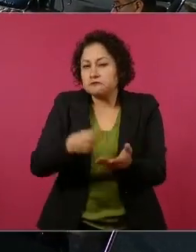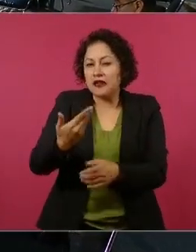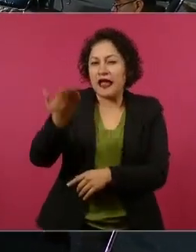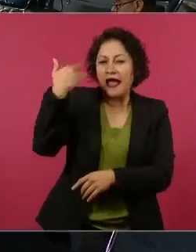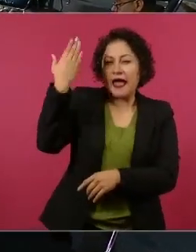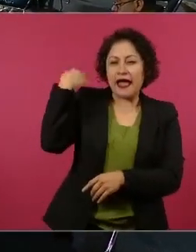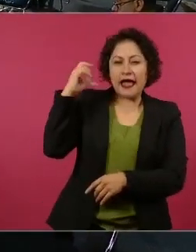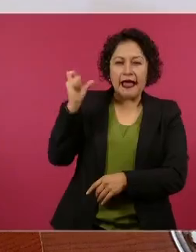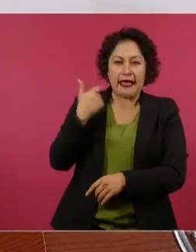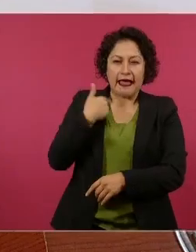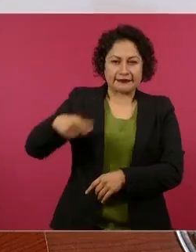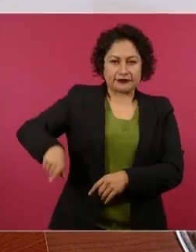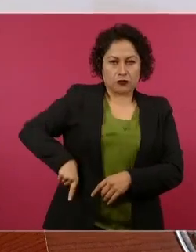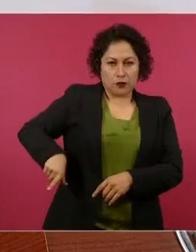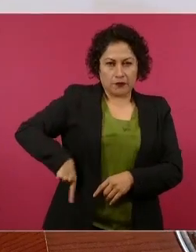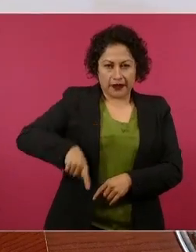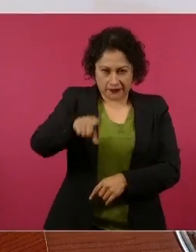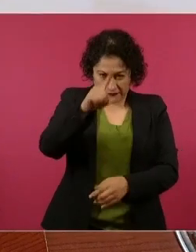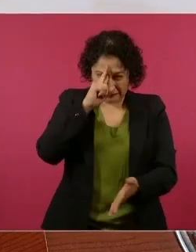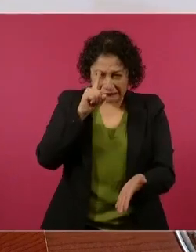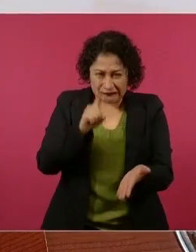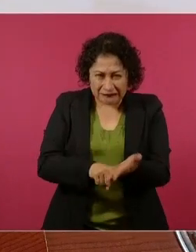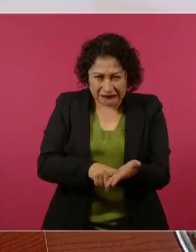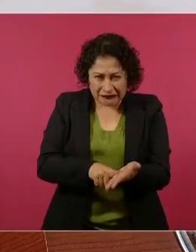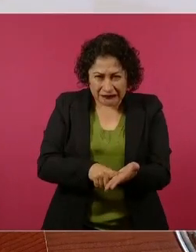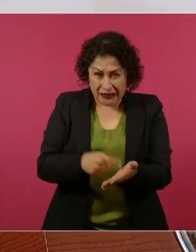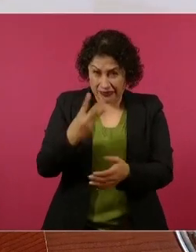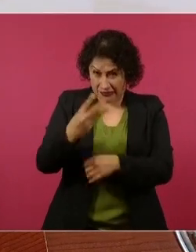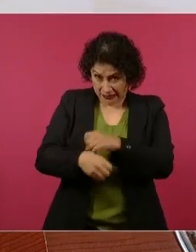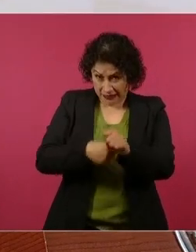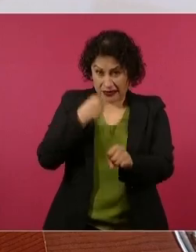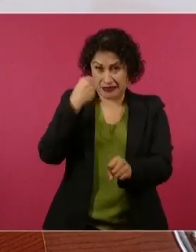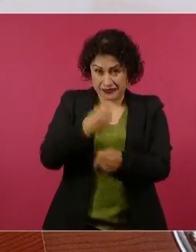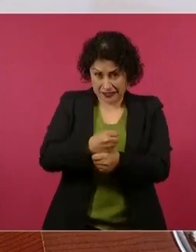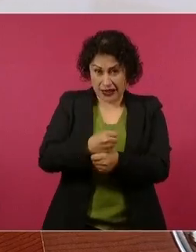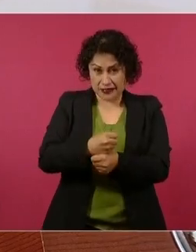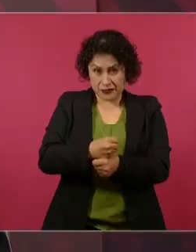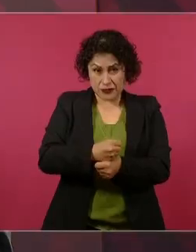¿ustedes creen que en 3 años hubiesen hecho